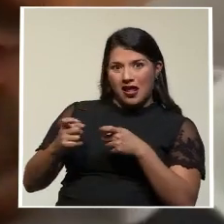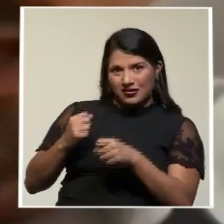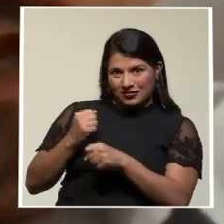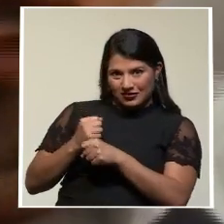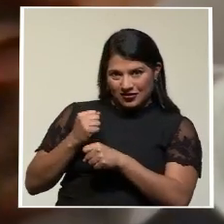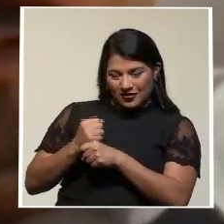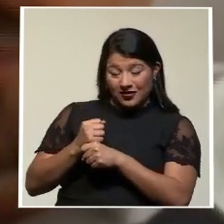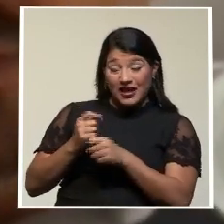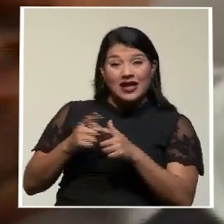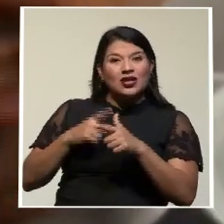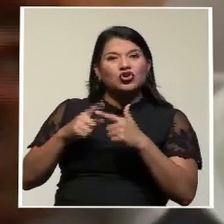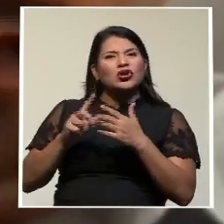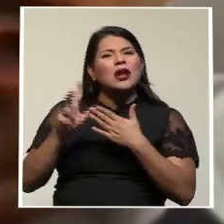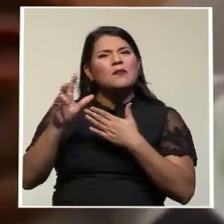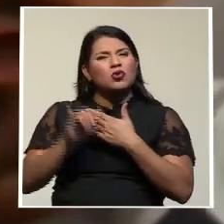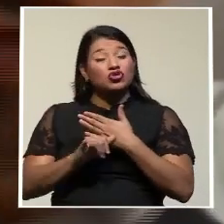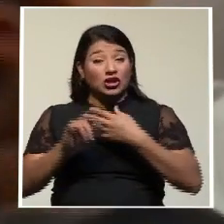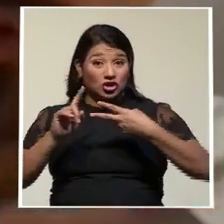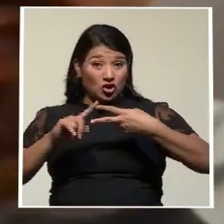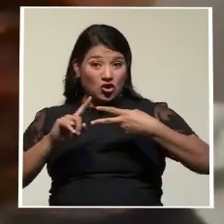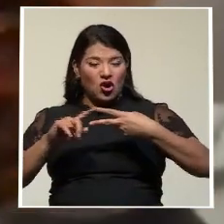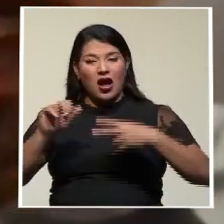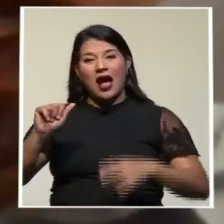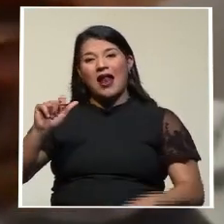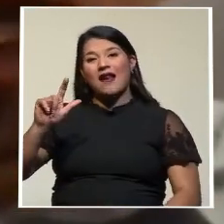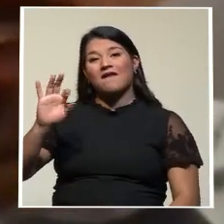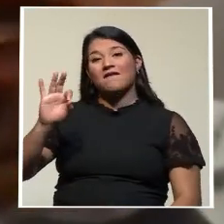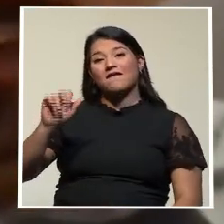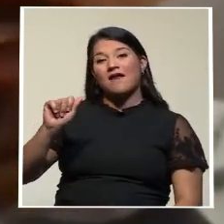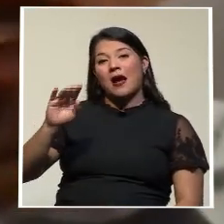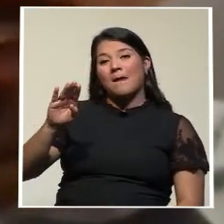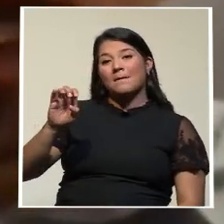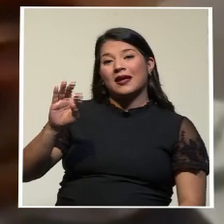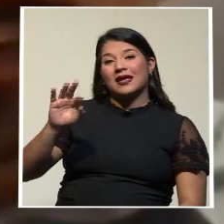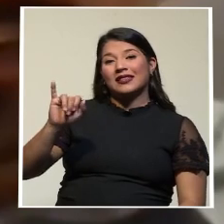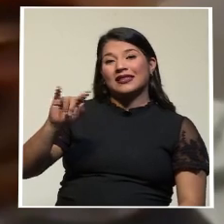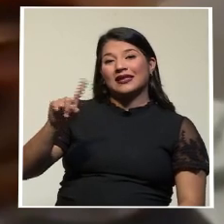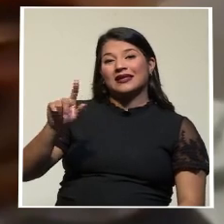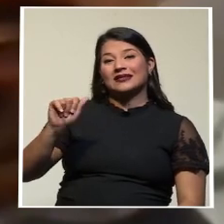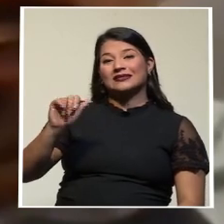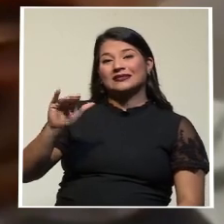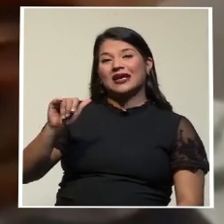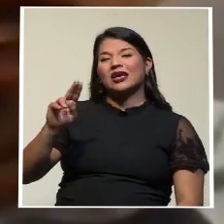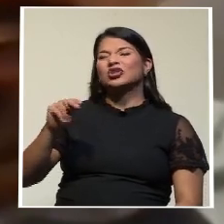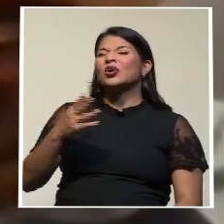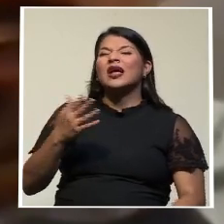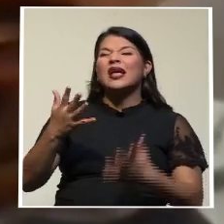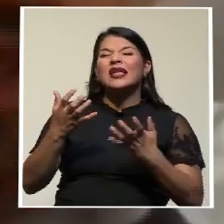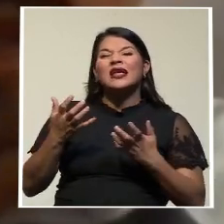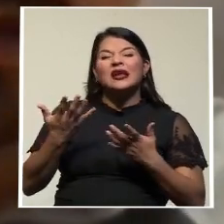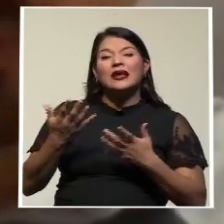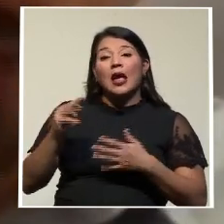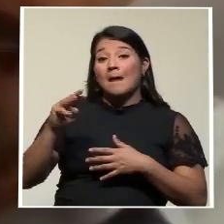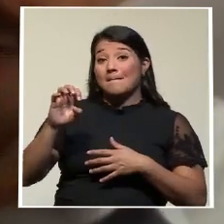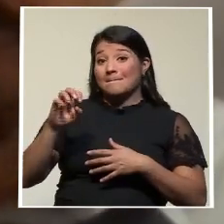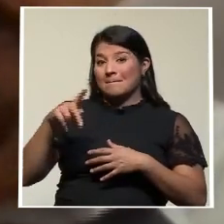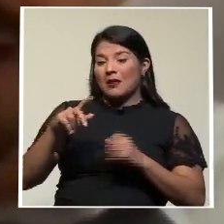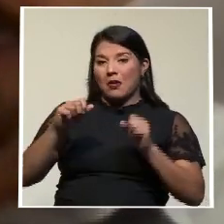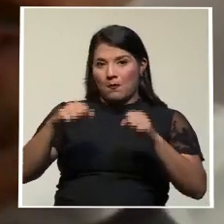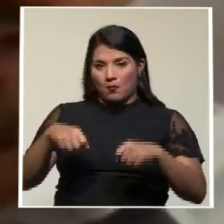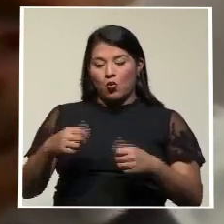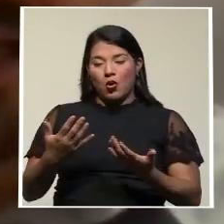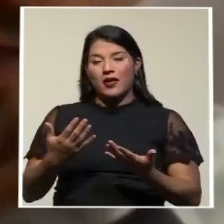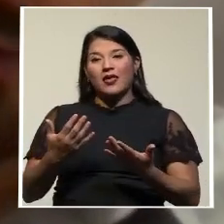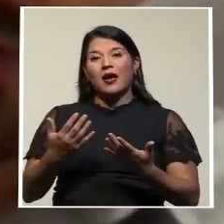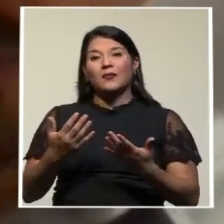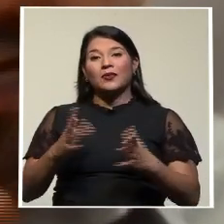proyecto de alfabetización digital lo que busca es que el MEP, como parte del Poder Ejecutivo, pueda ejecutar los proyectos que